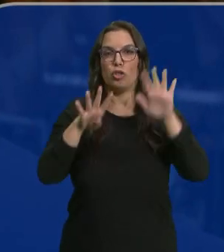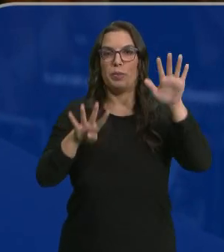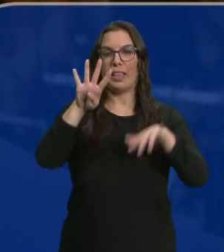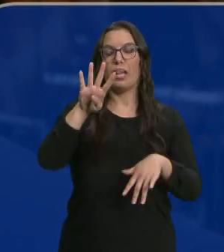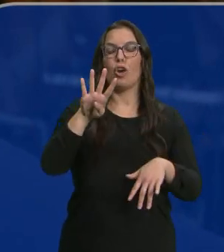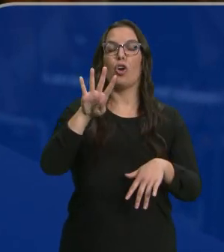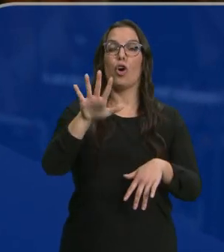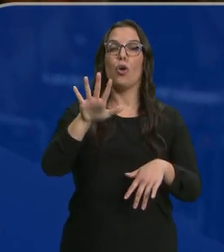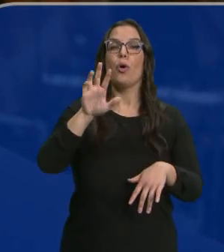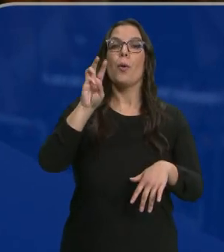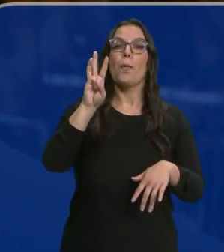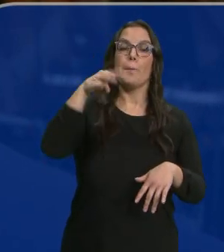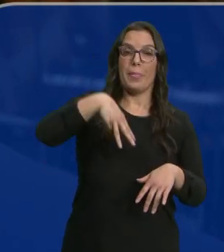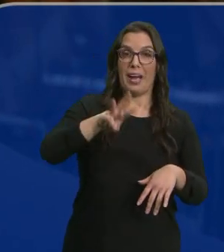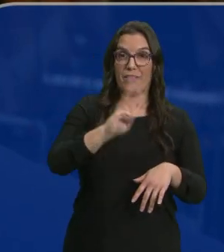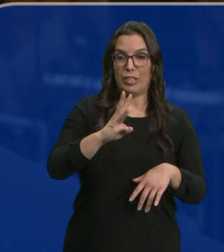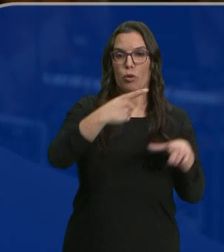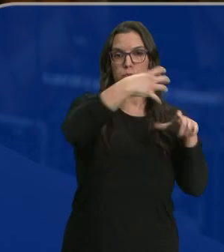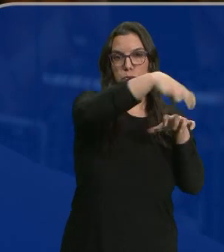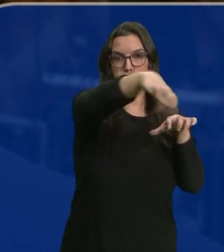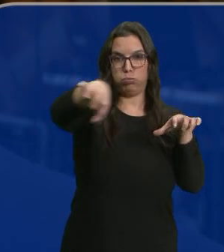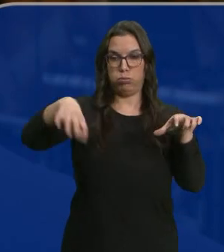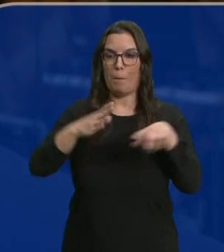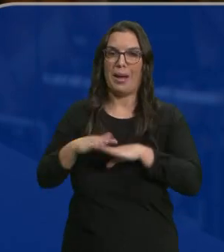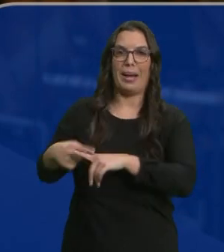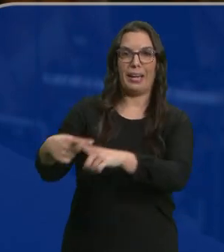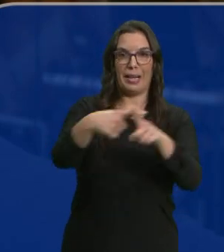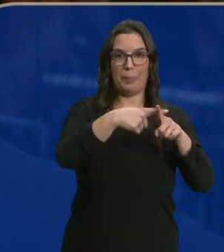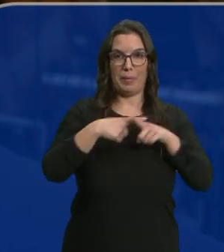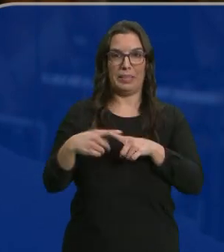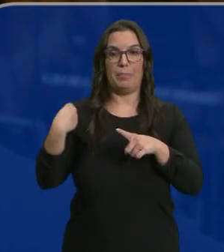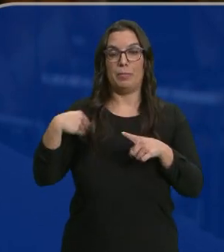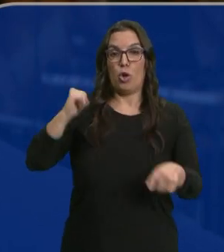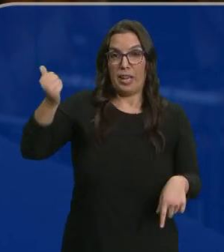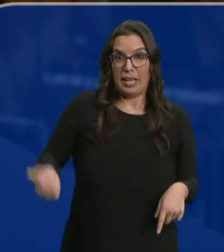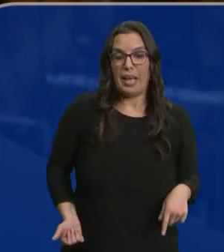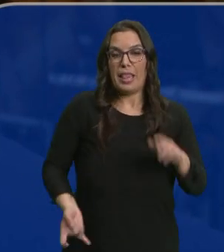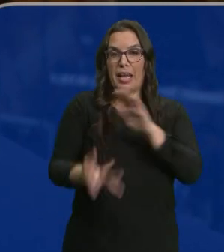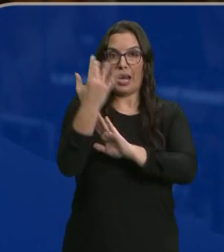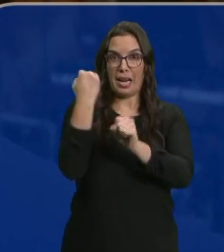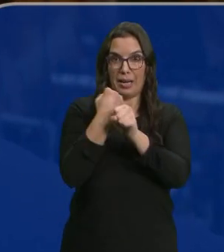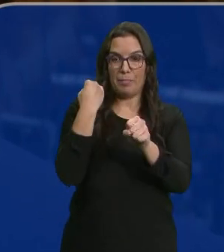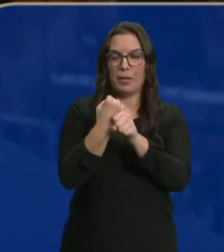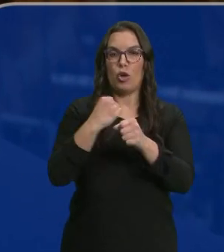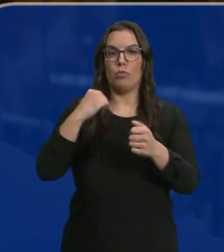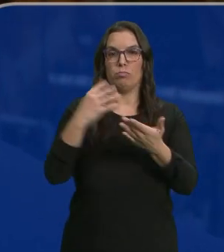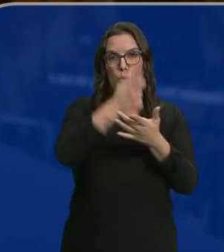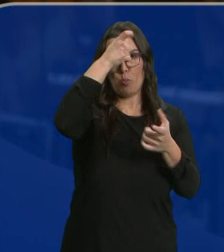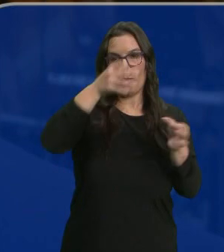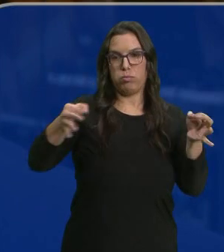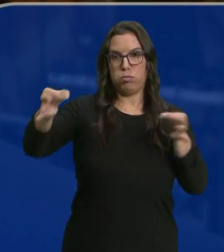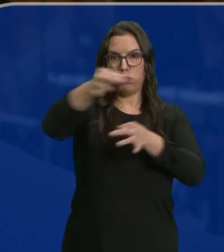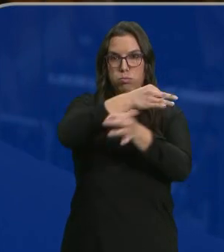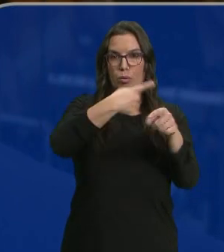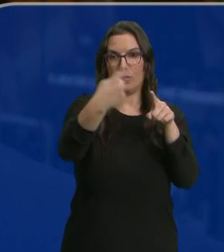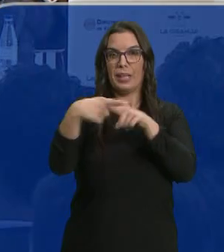megavatios, está distribuida en diversas instalaciones. Intentamos de este modo distribuir lo que es la riqueza, la generación de riqueza que hacemos entre diversos municipios y al